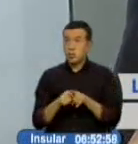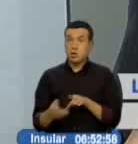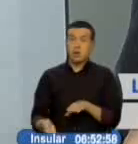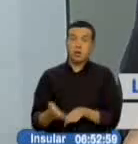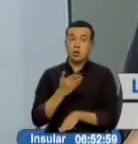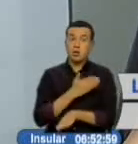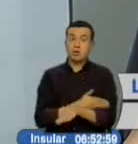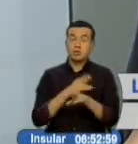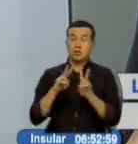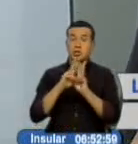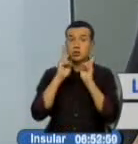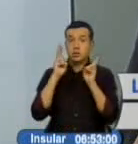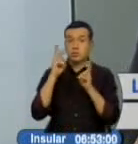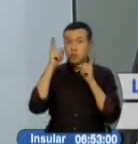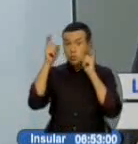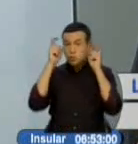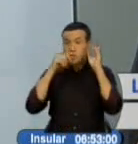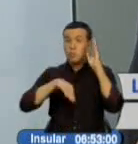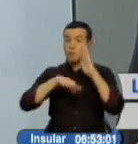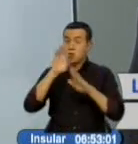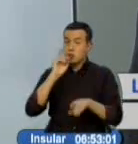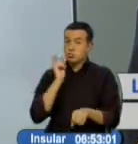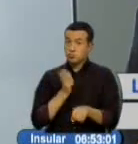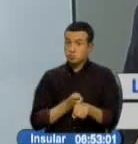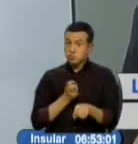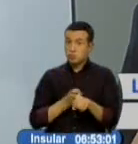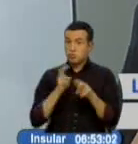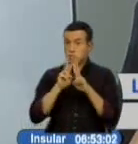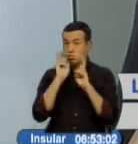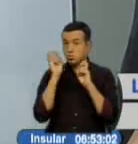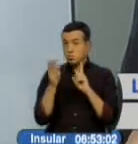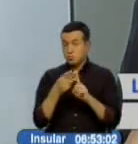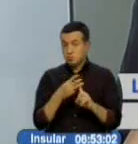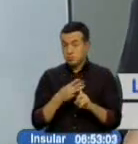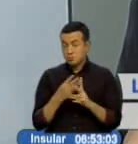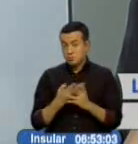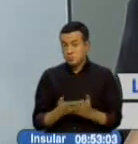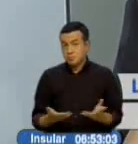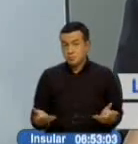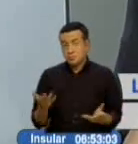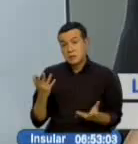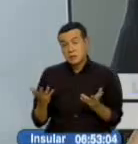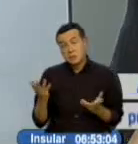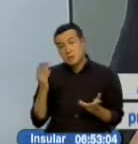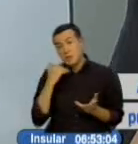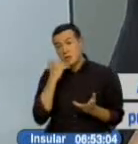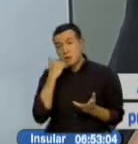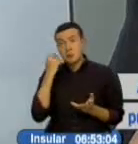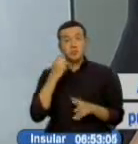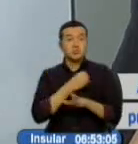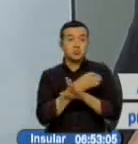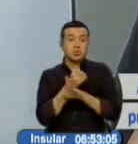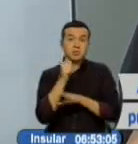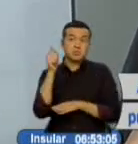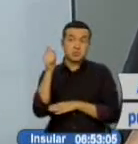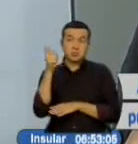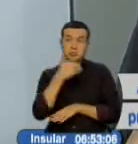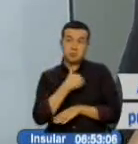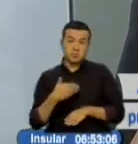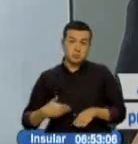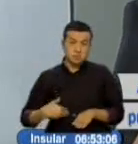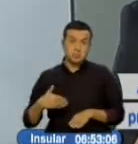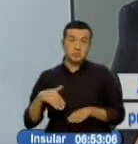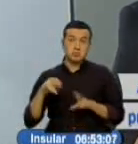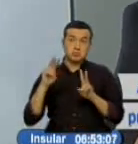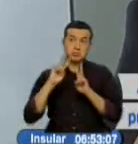anterior en cuanto a ejercer un control más radical en redes sociales, y bien podría haber una recomendación del propio Ejecutivo que se lo